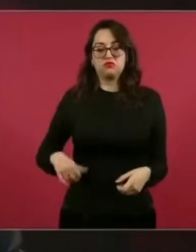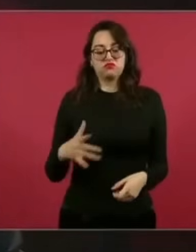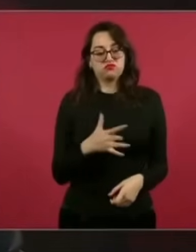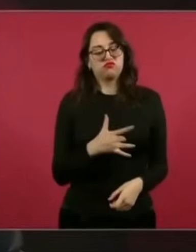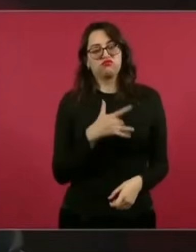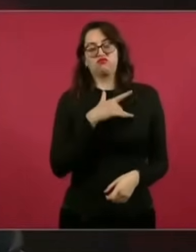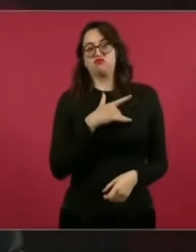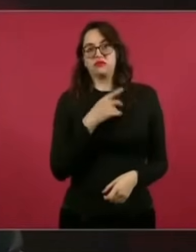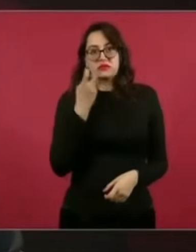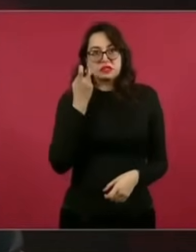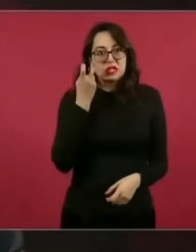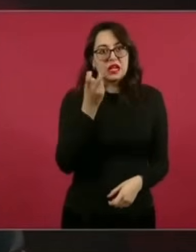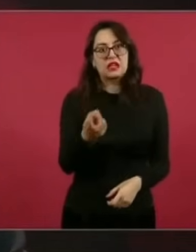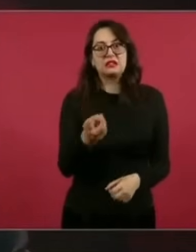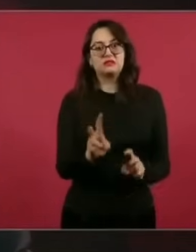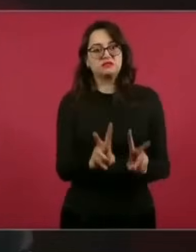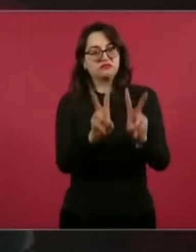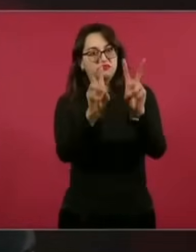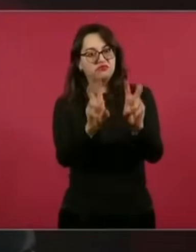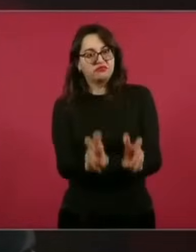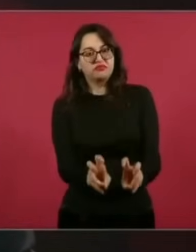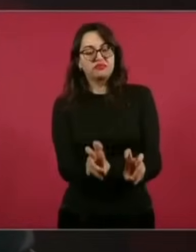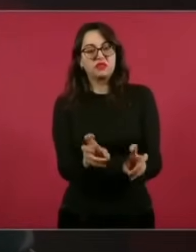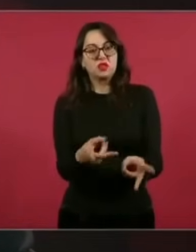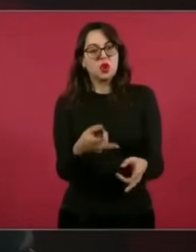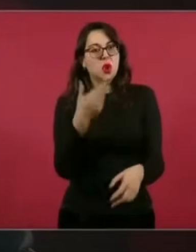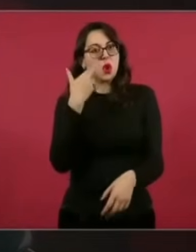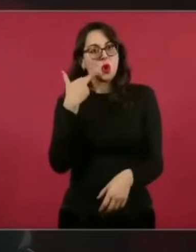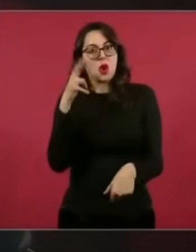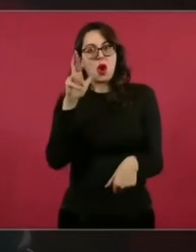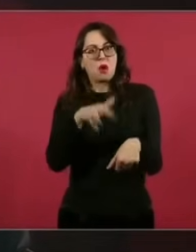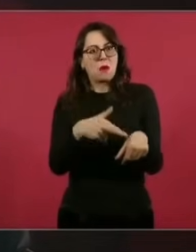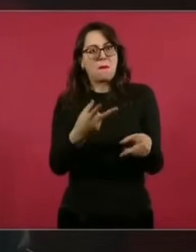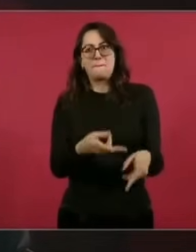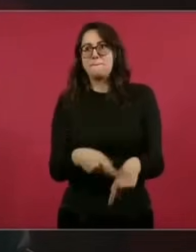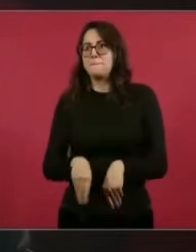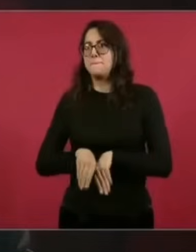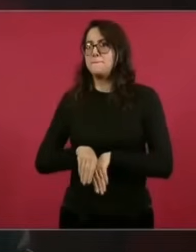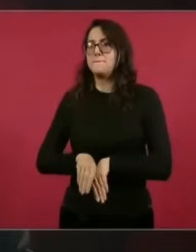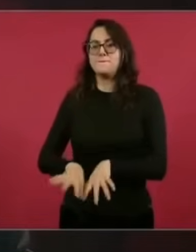condenamos este acceso ilegal y la